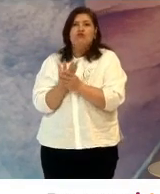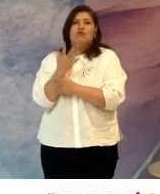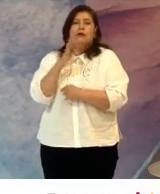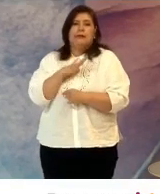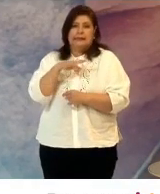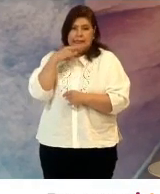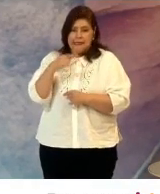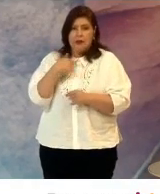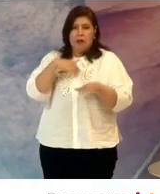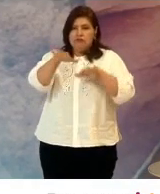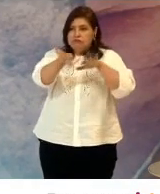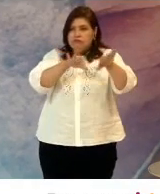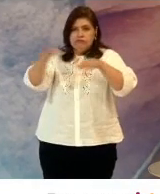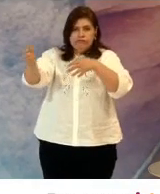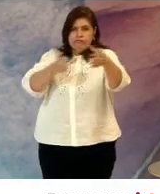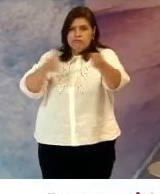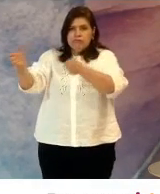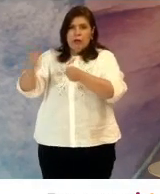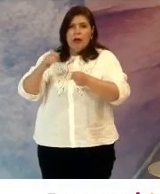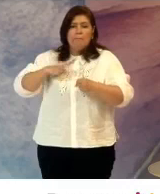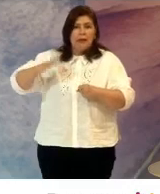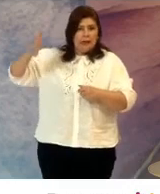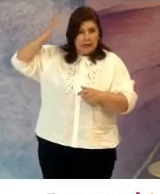y participantes de todo el país